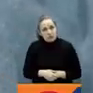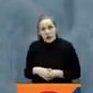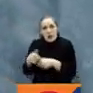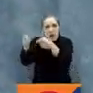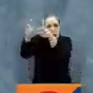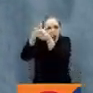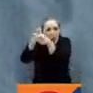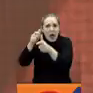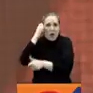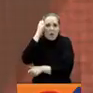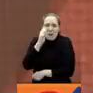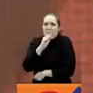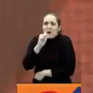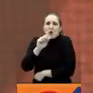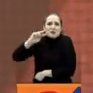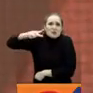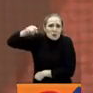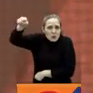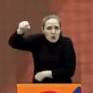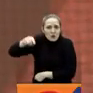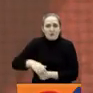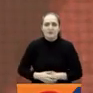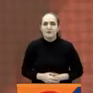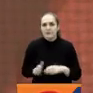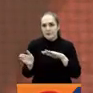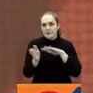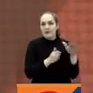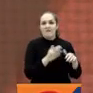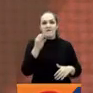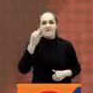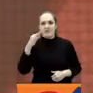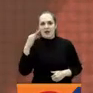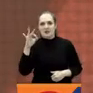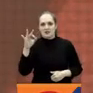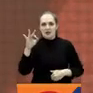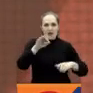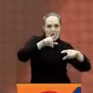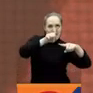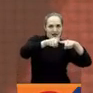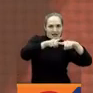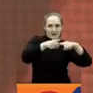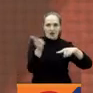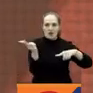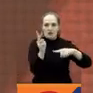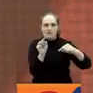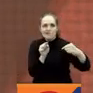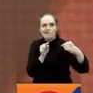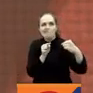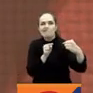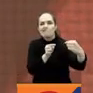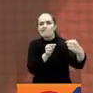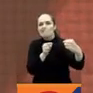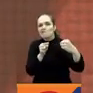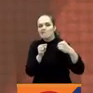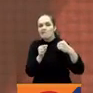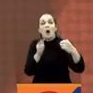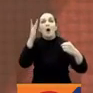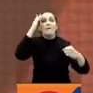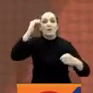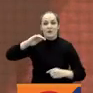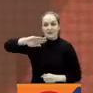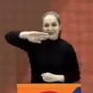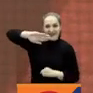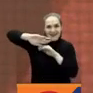bajo de Europa. Crece la tensión entre Francia e Inglaterra por las licencias de pesca después del Brexit.